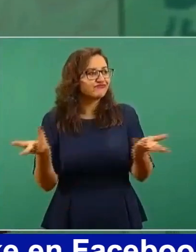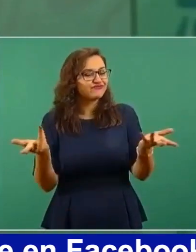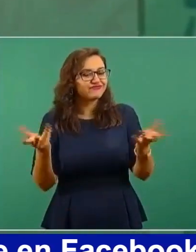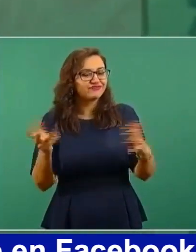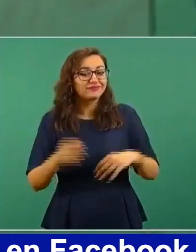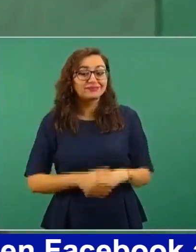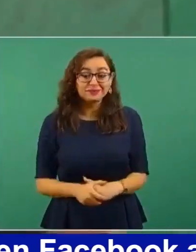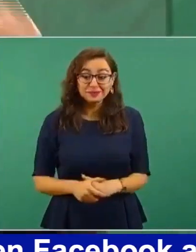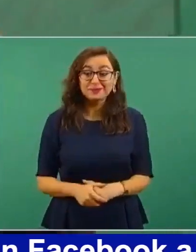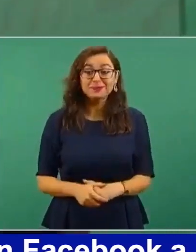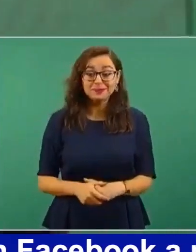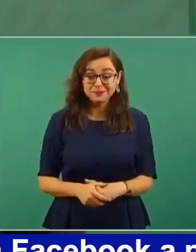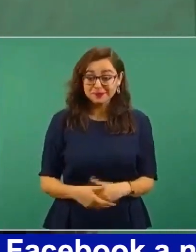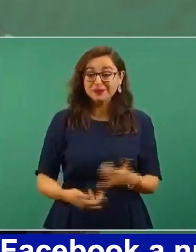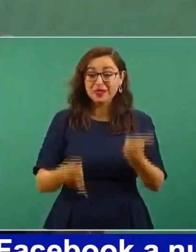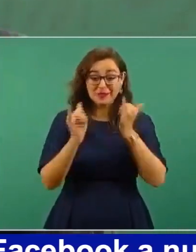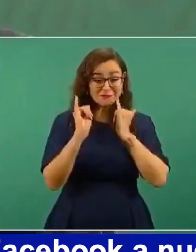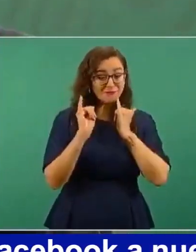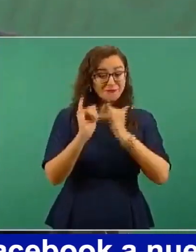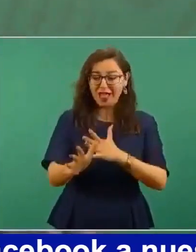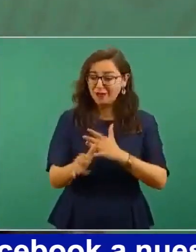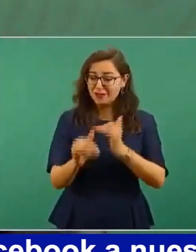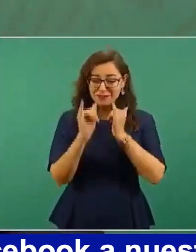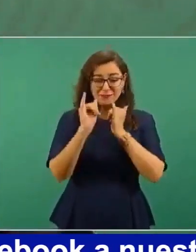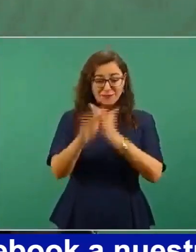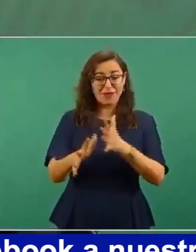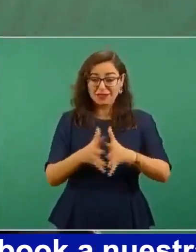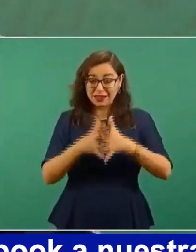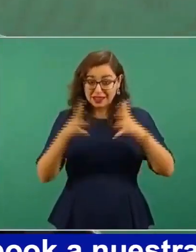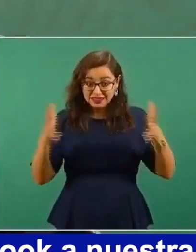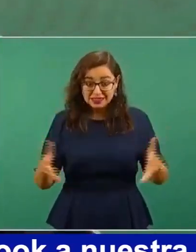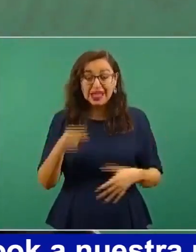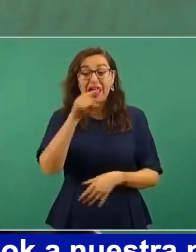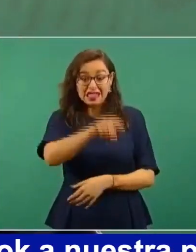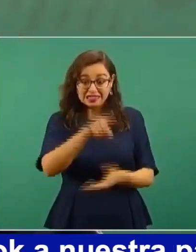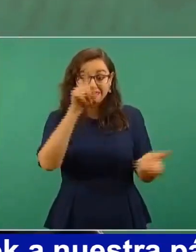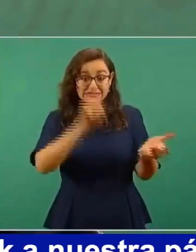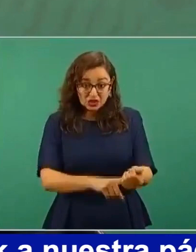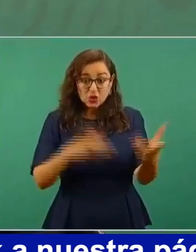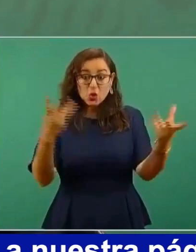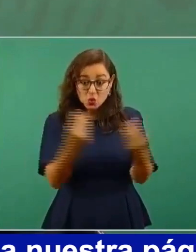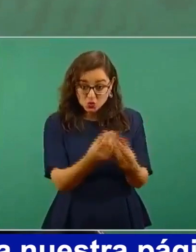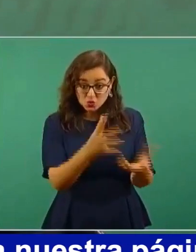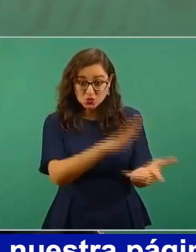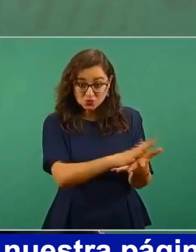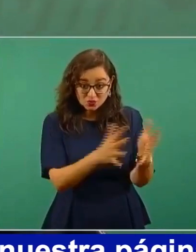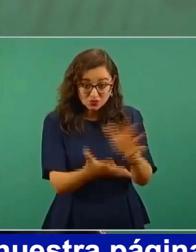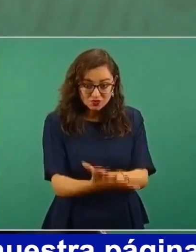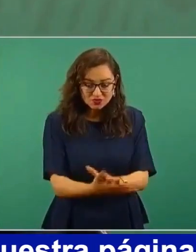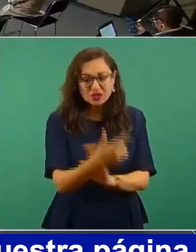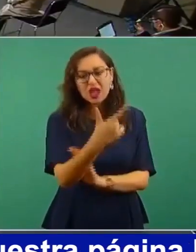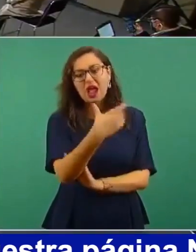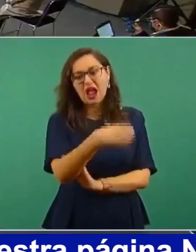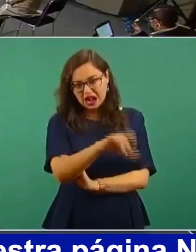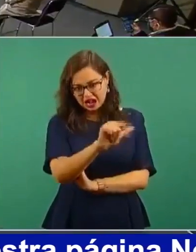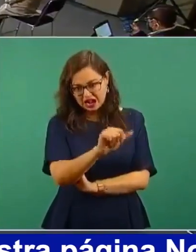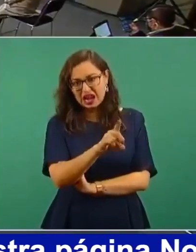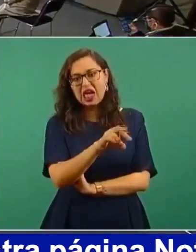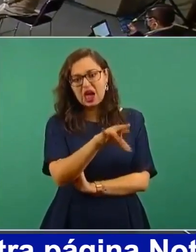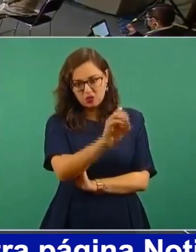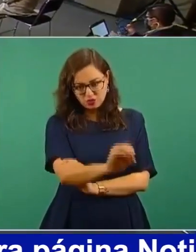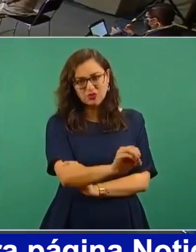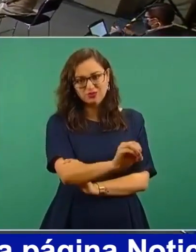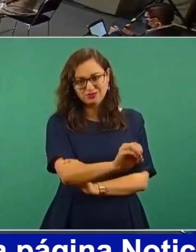Fue un gran fraude, y en ese fraude estuvo Claudio X González. Esta